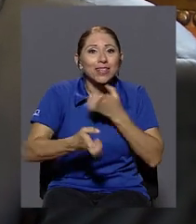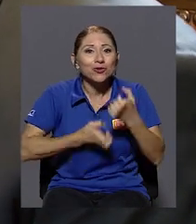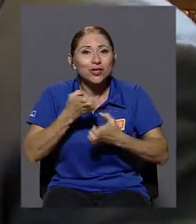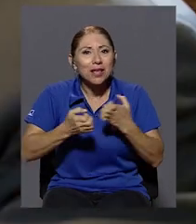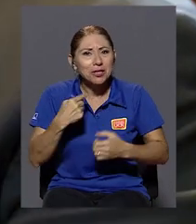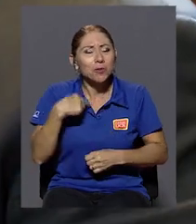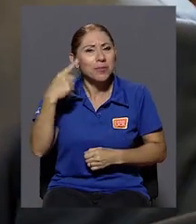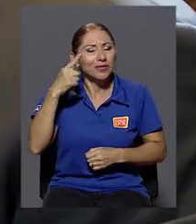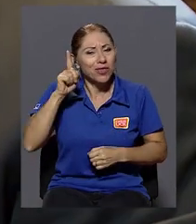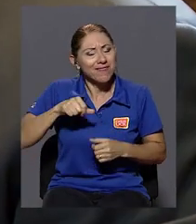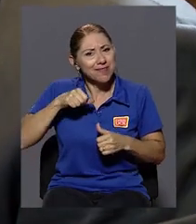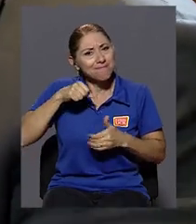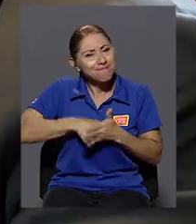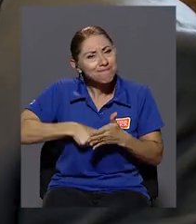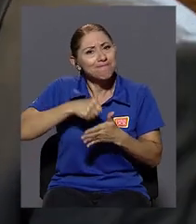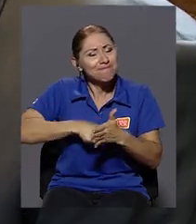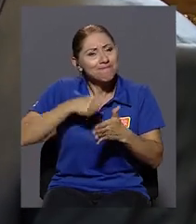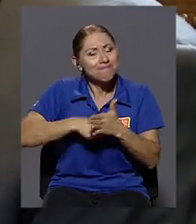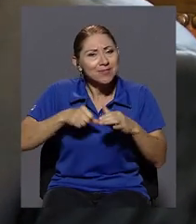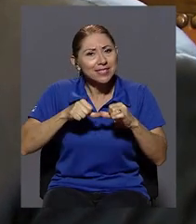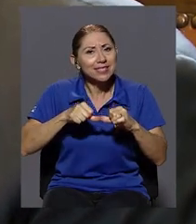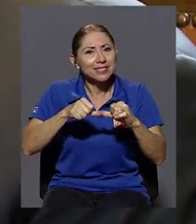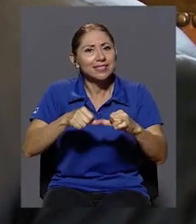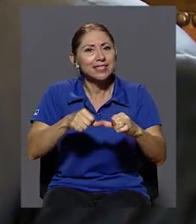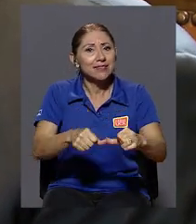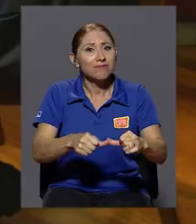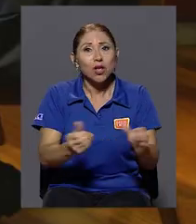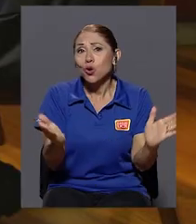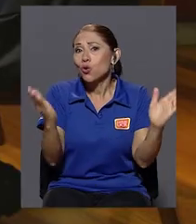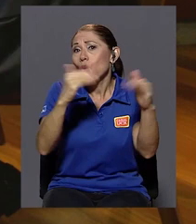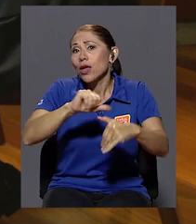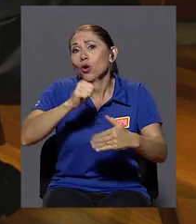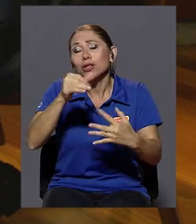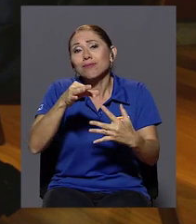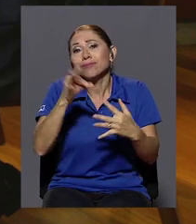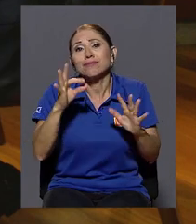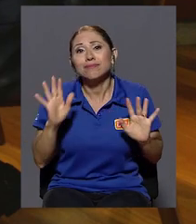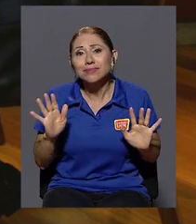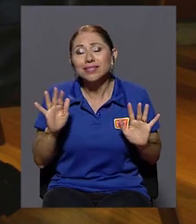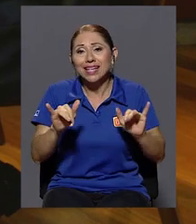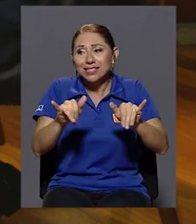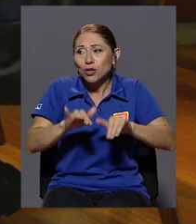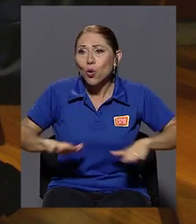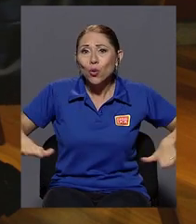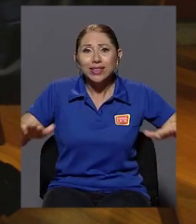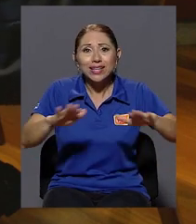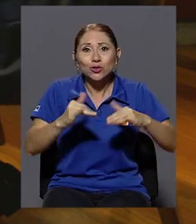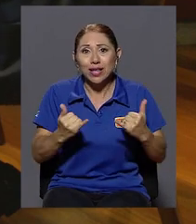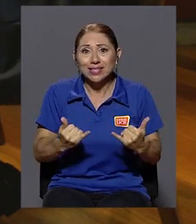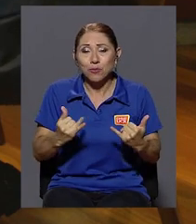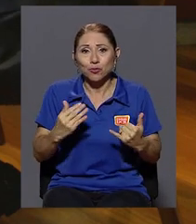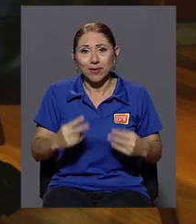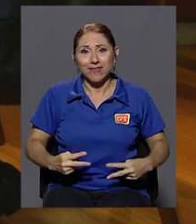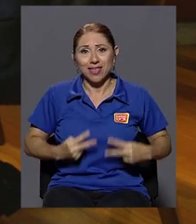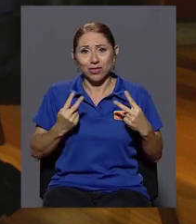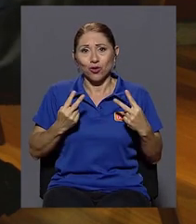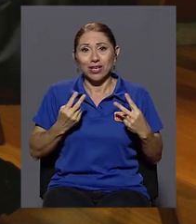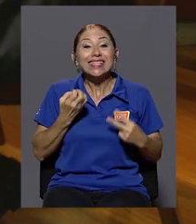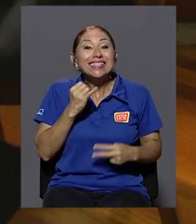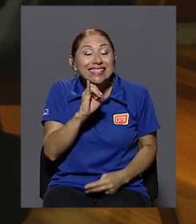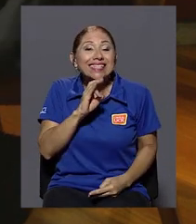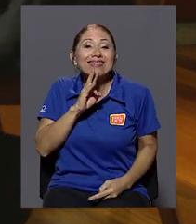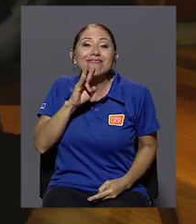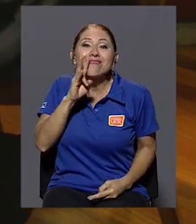entusiasta en el sentido de que hay que persistir. No tenemos, me parece, alternativa ante el contexto en el que estamos viviendo, si